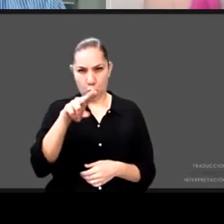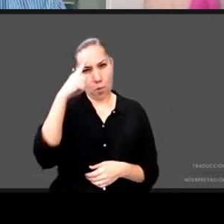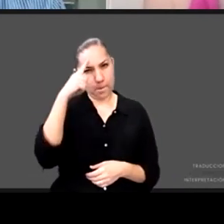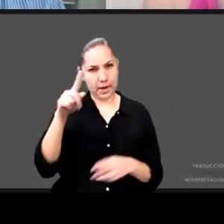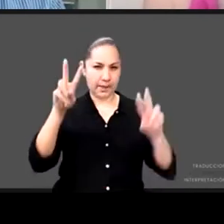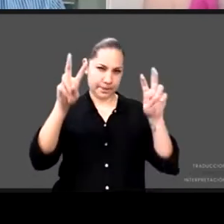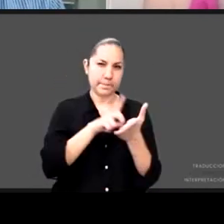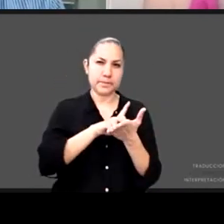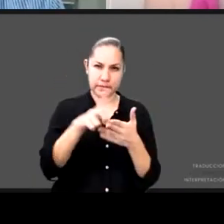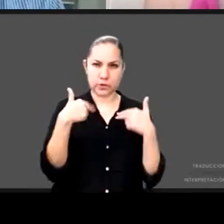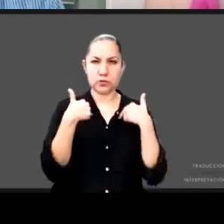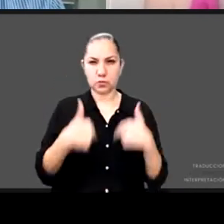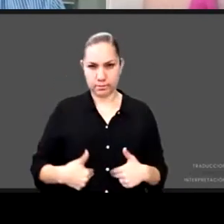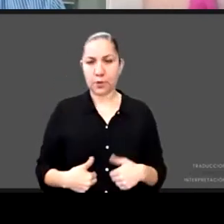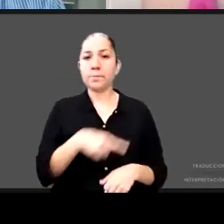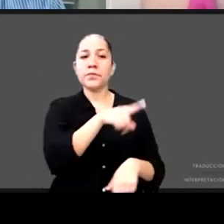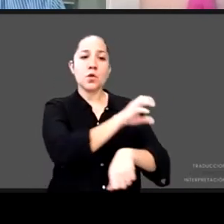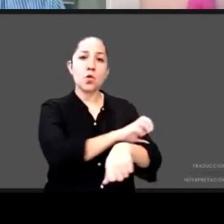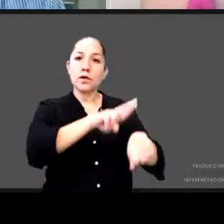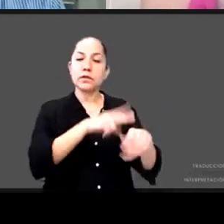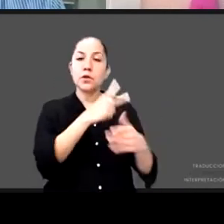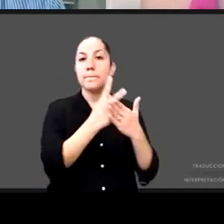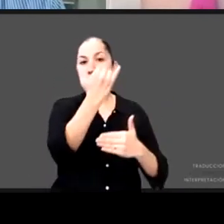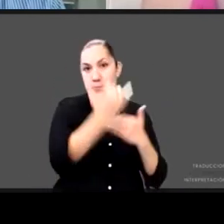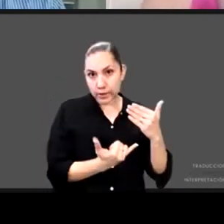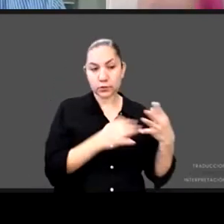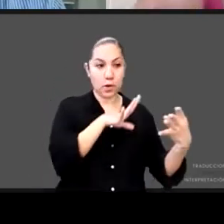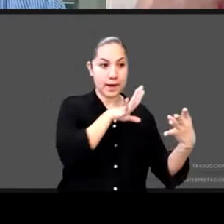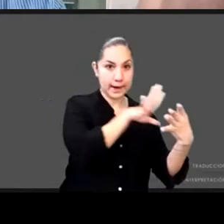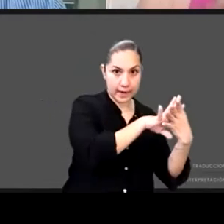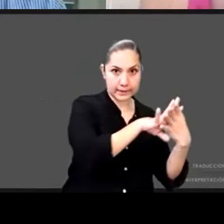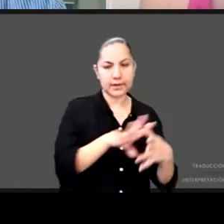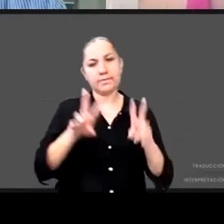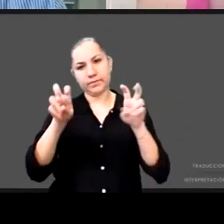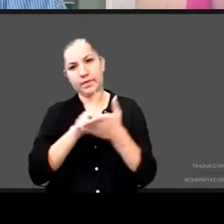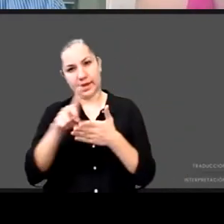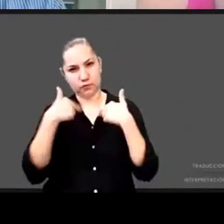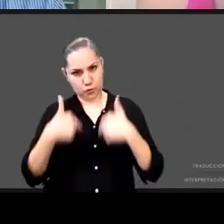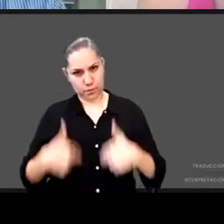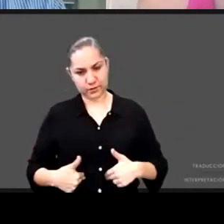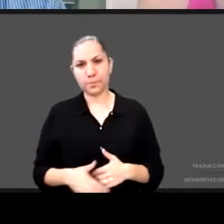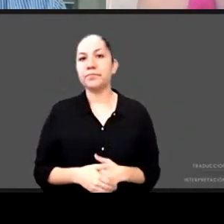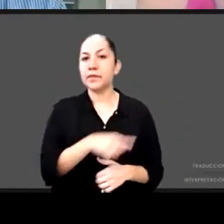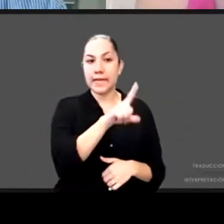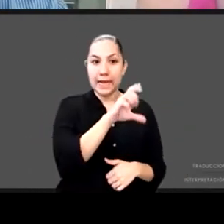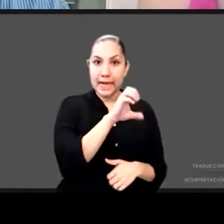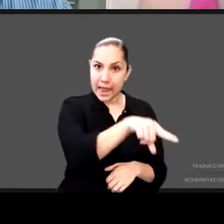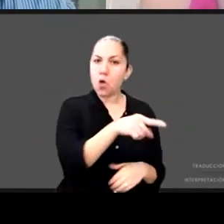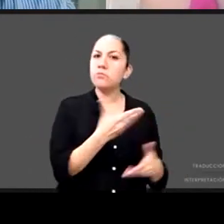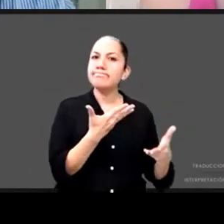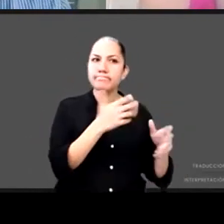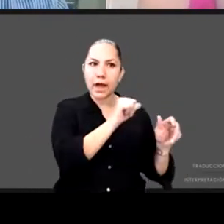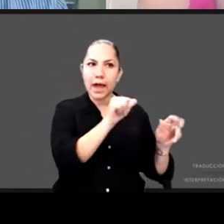Humanos como Coordinador del Proyecto Cárceles y Derechos Humanos. O sea, Leo está forjado en las trincheras más complicadas